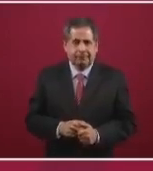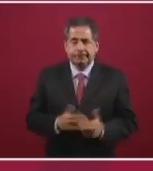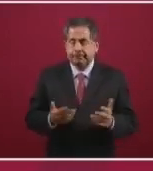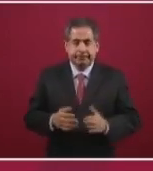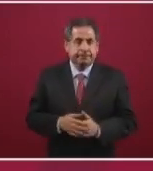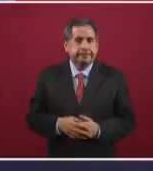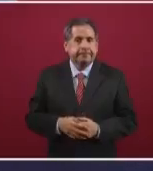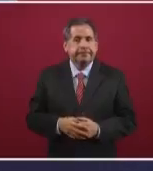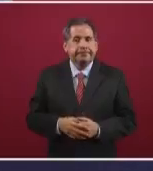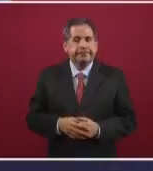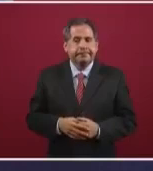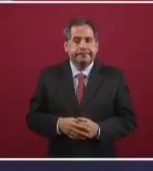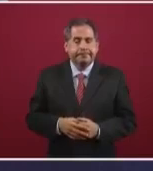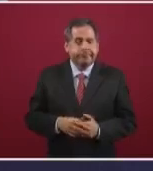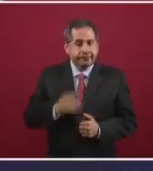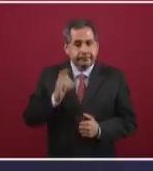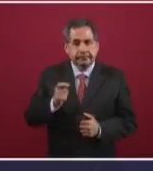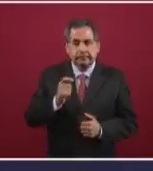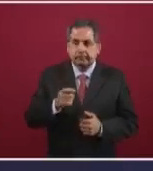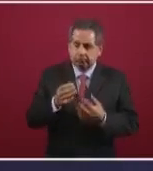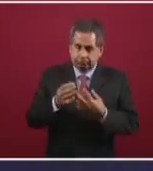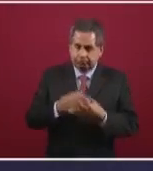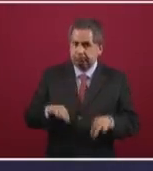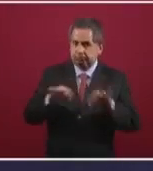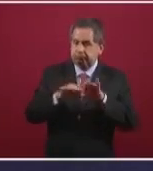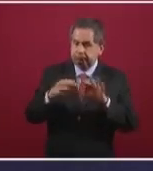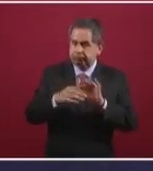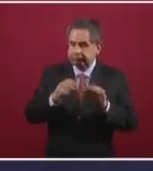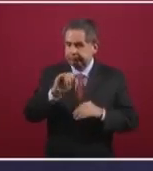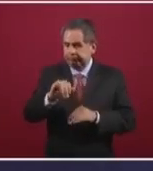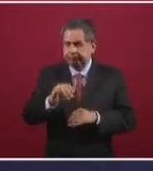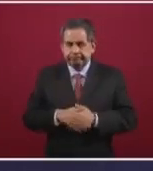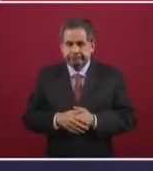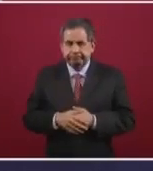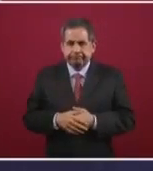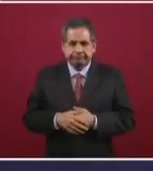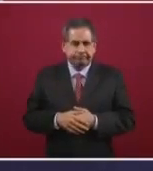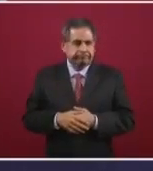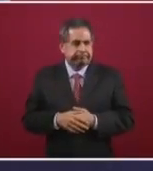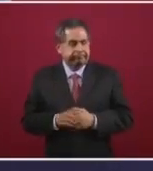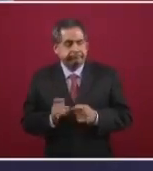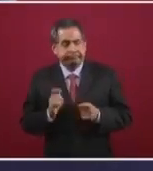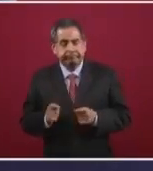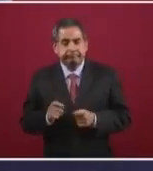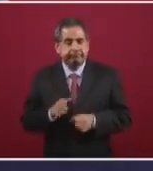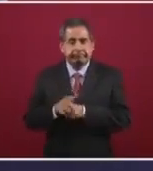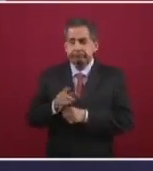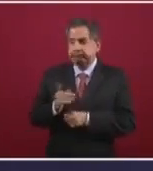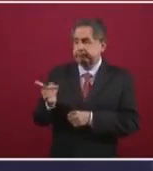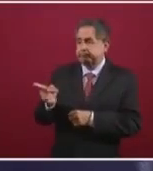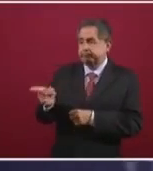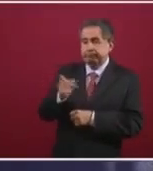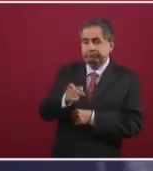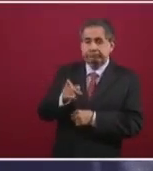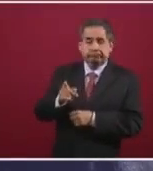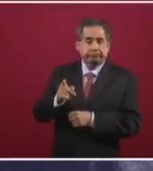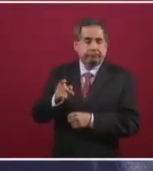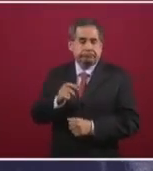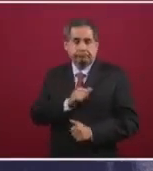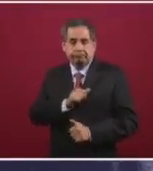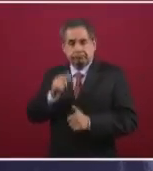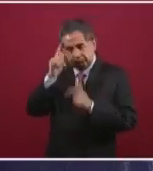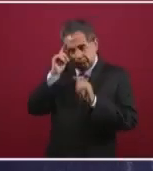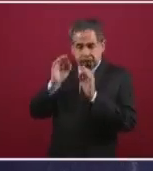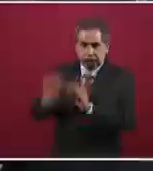Entonces, sí es muy importante el contar con estas instituciones. ¿Se